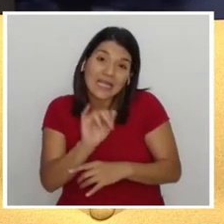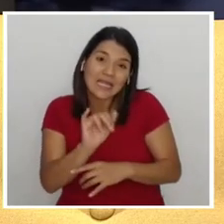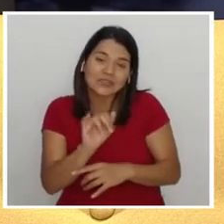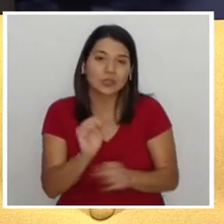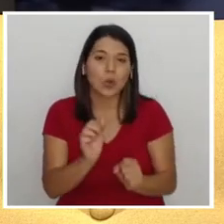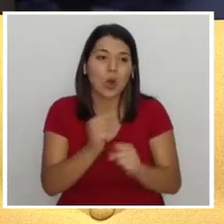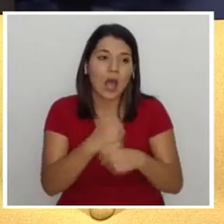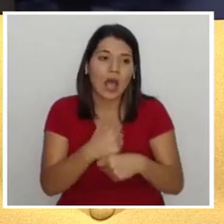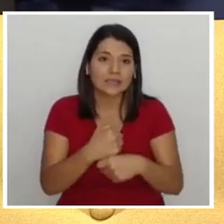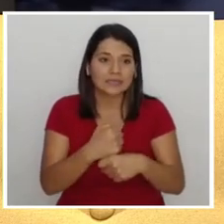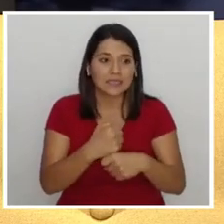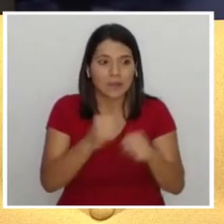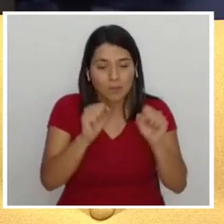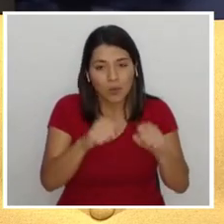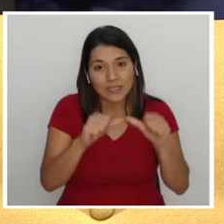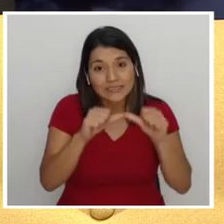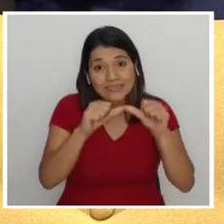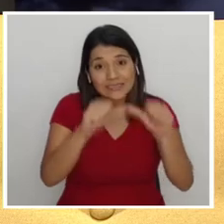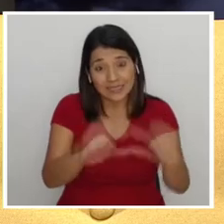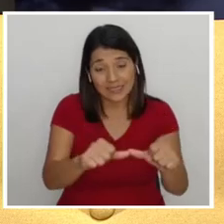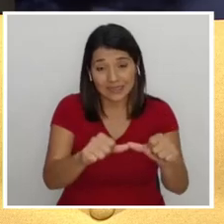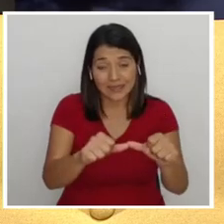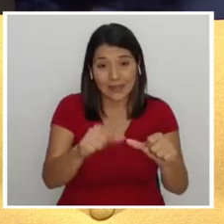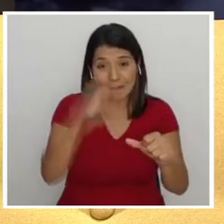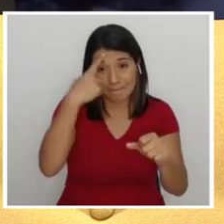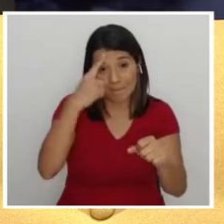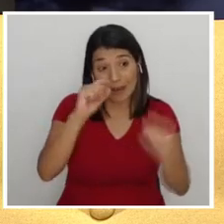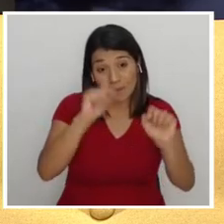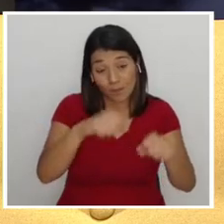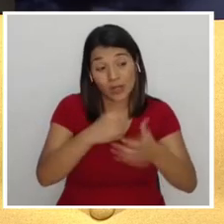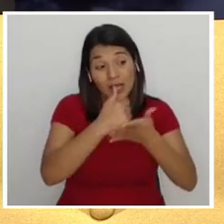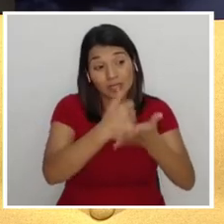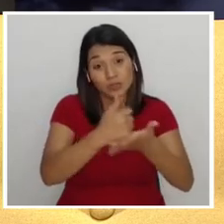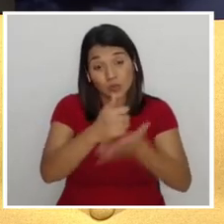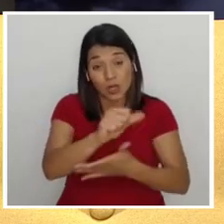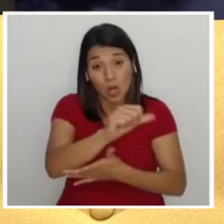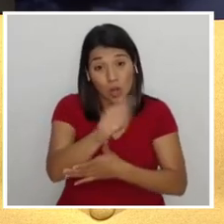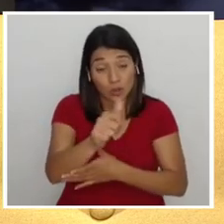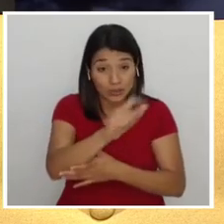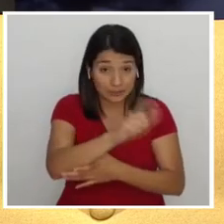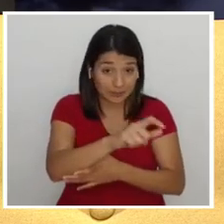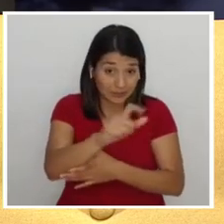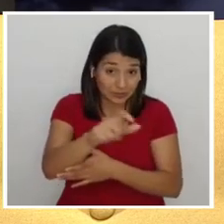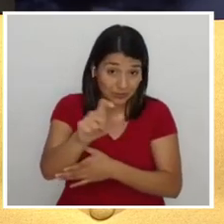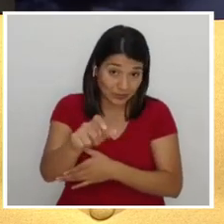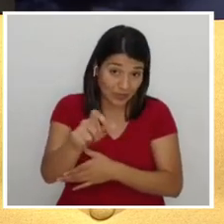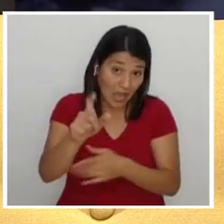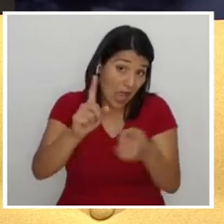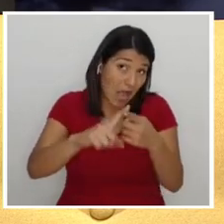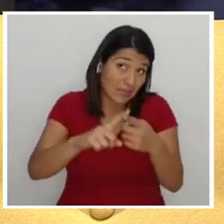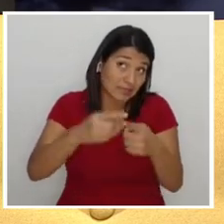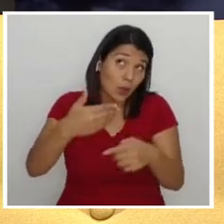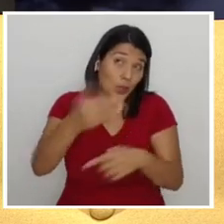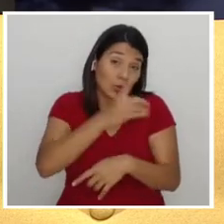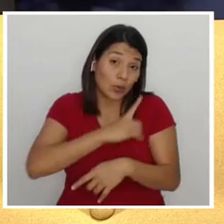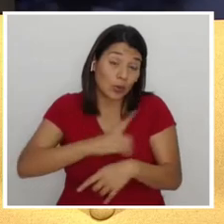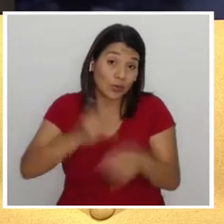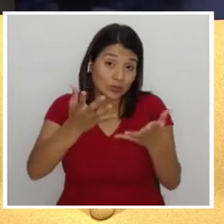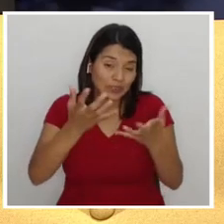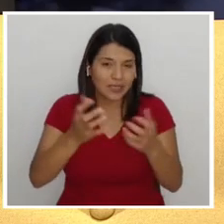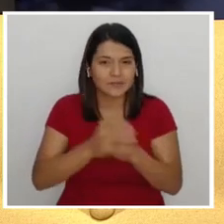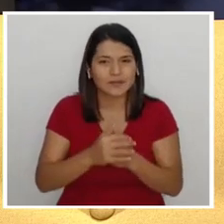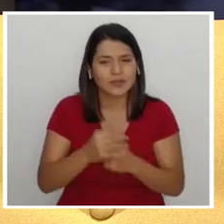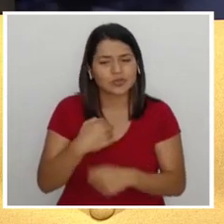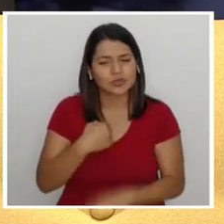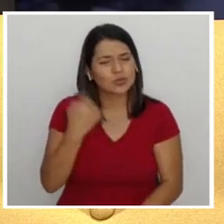adelante para ayudar a las demás personas hasta el día que Dios así lo quiera. Yo siempre he pensado